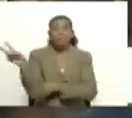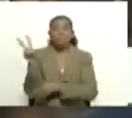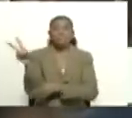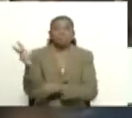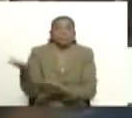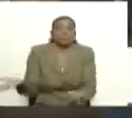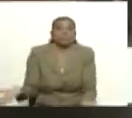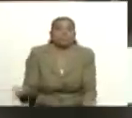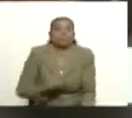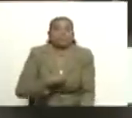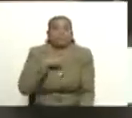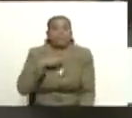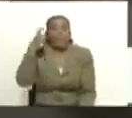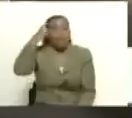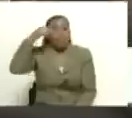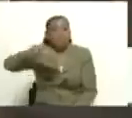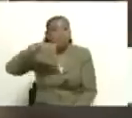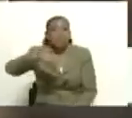Venezuela. Y hoy,